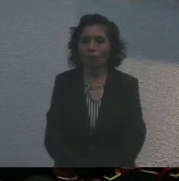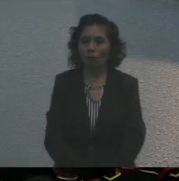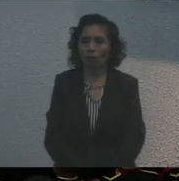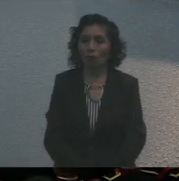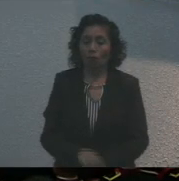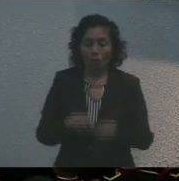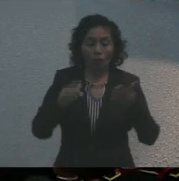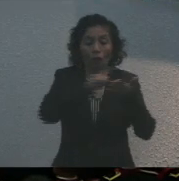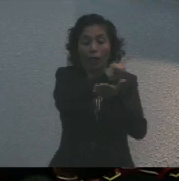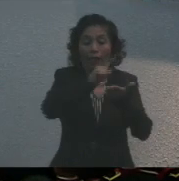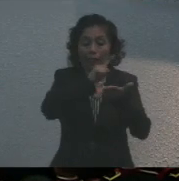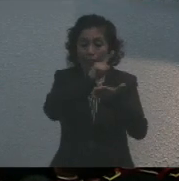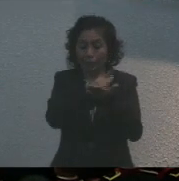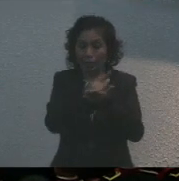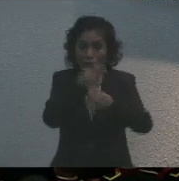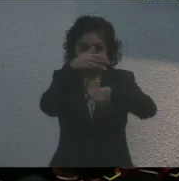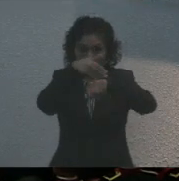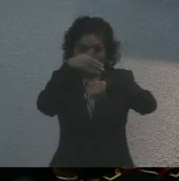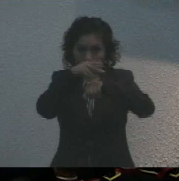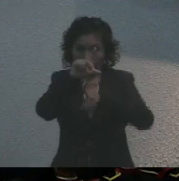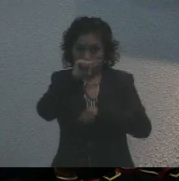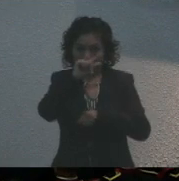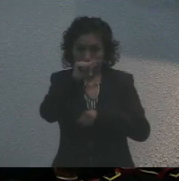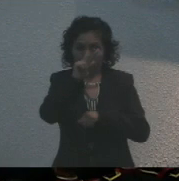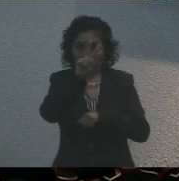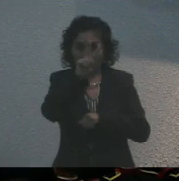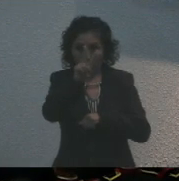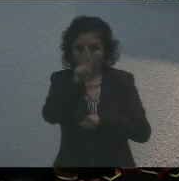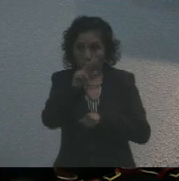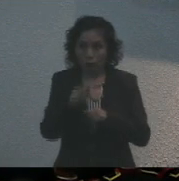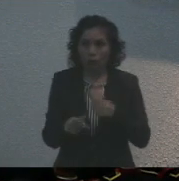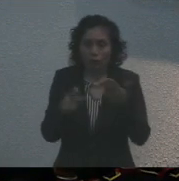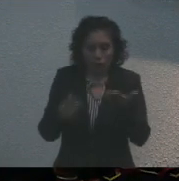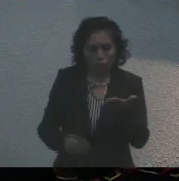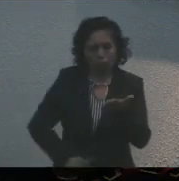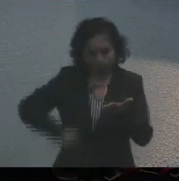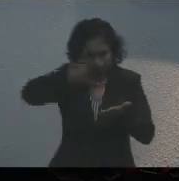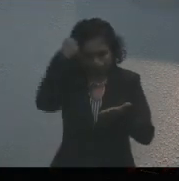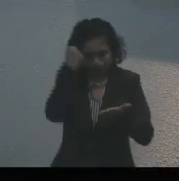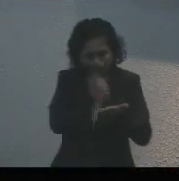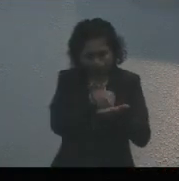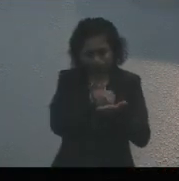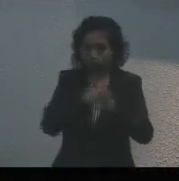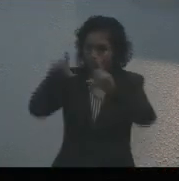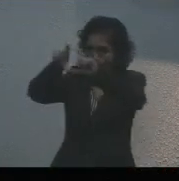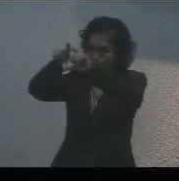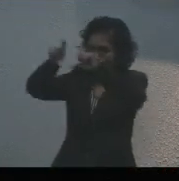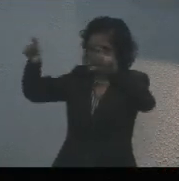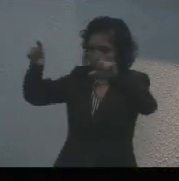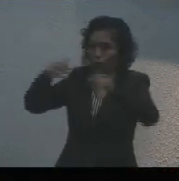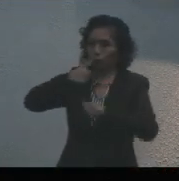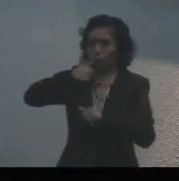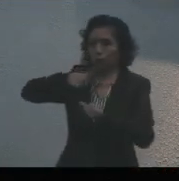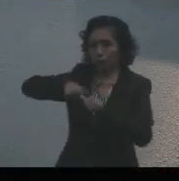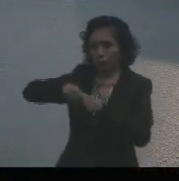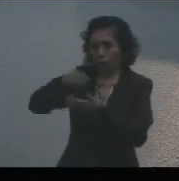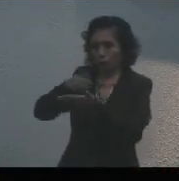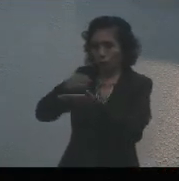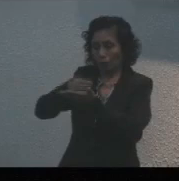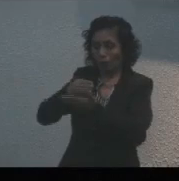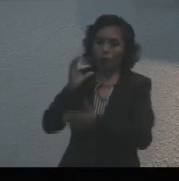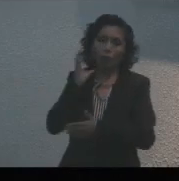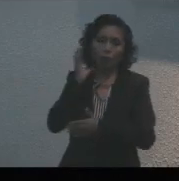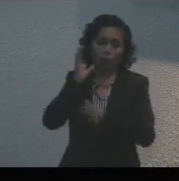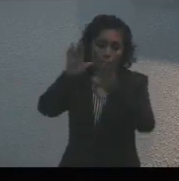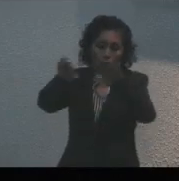Decreto número 72, por el que se instituye inscribir con letras doradas en el muro de honor del recinto oficial del Poder Legislativo